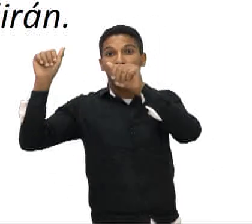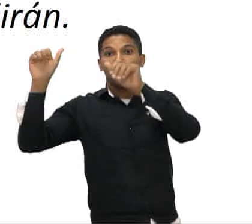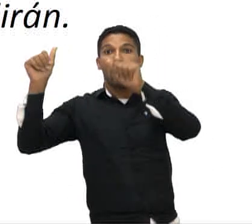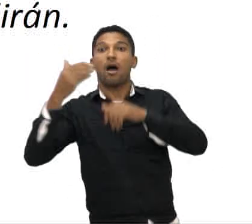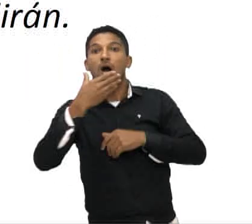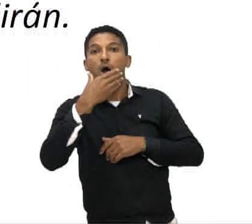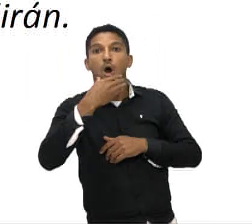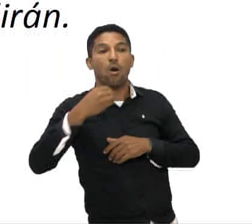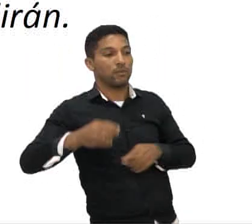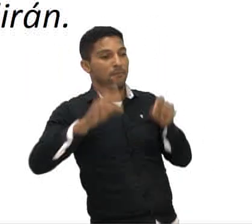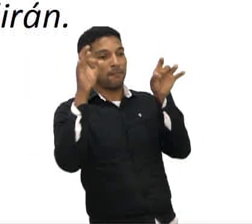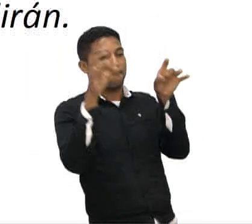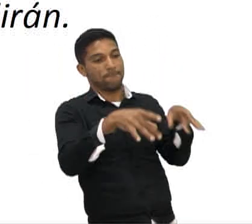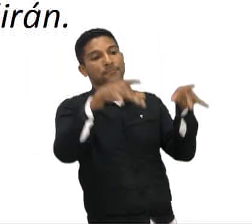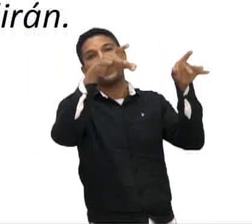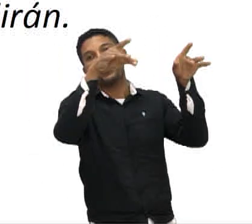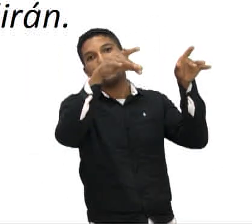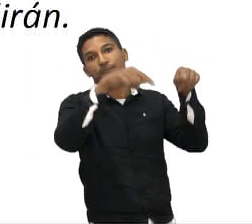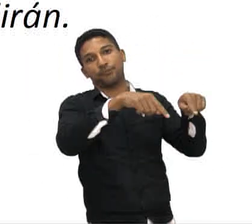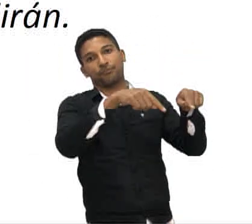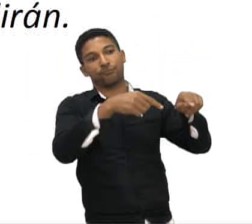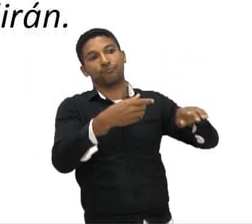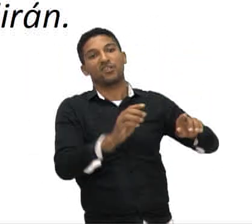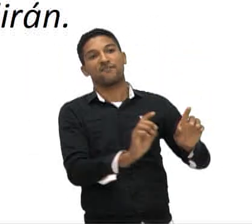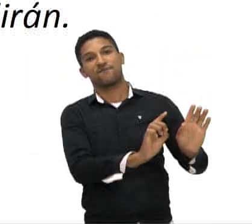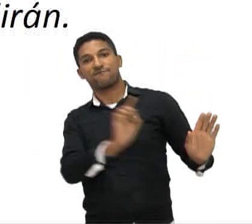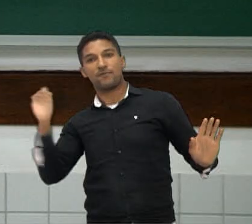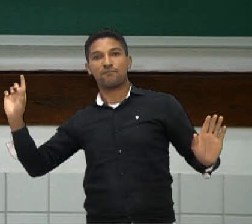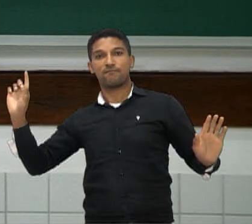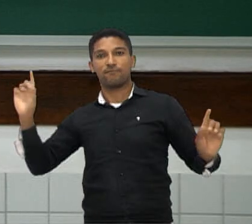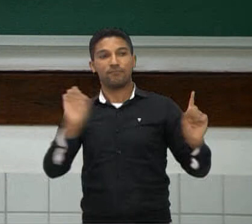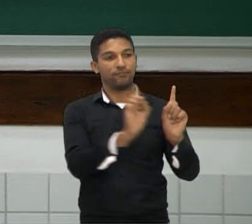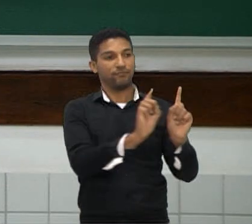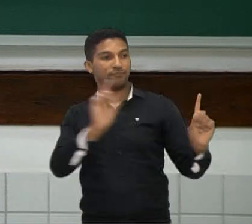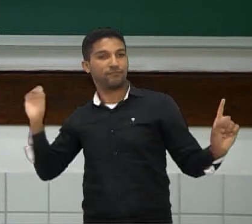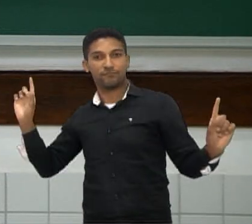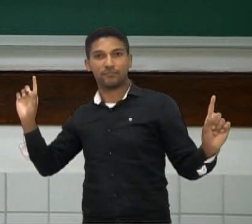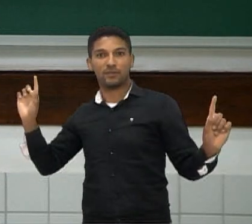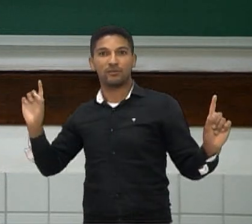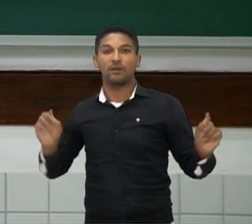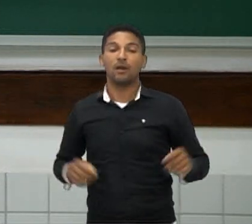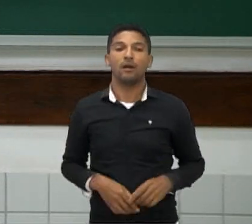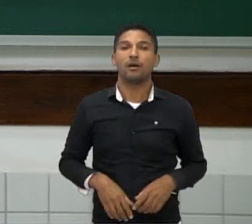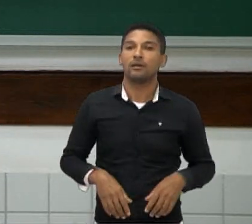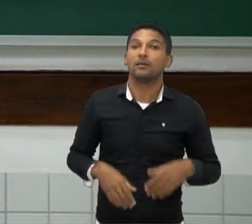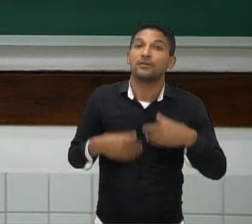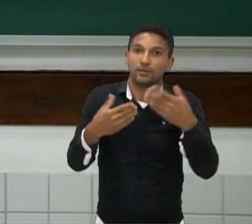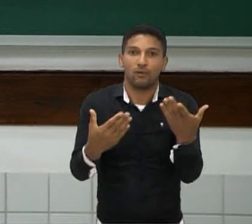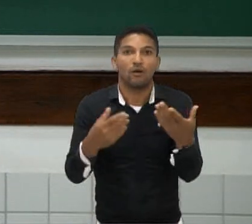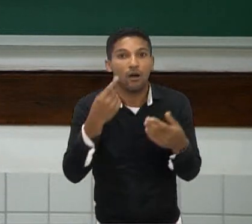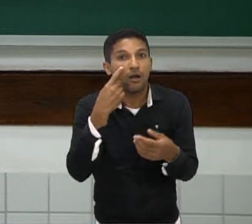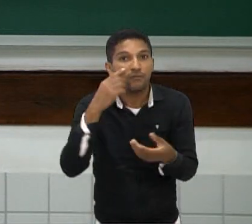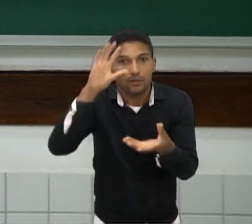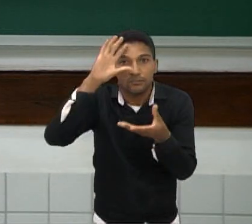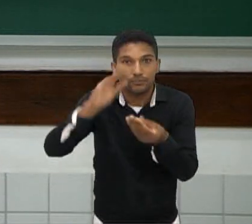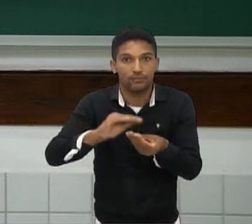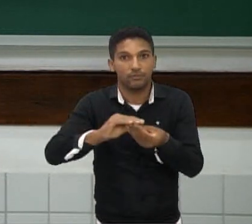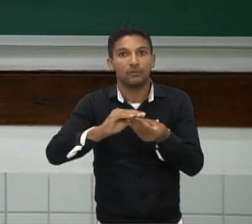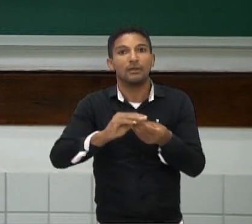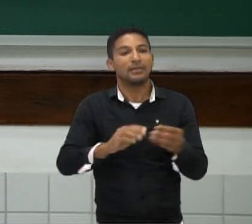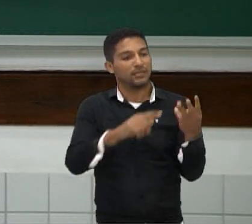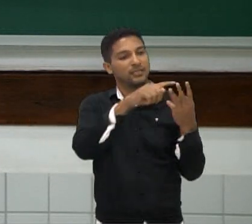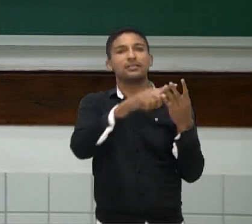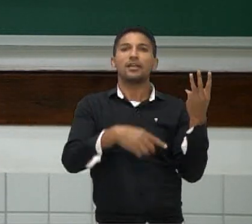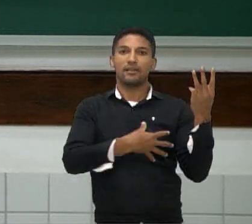joven indígena. Então, essa indígena se apaixonou por esse cavalheiro, teve 3 filhos e